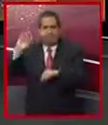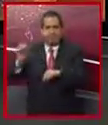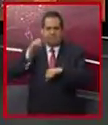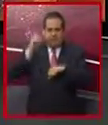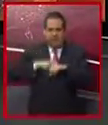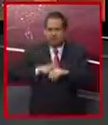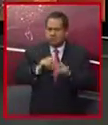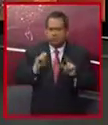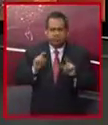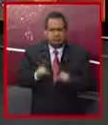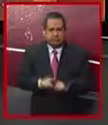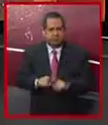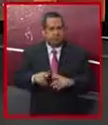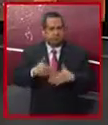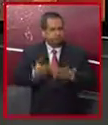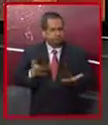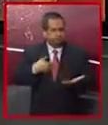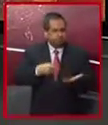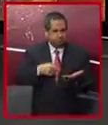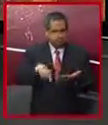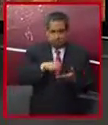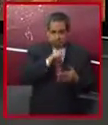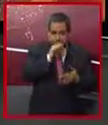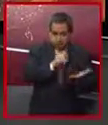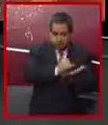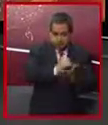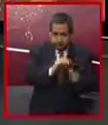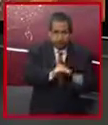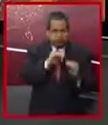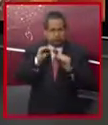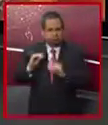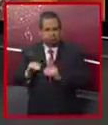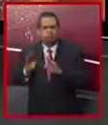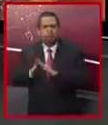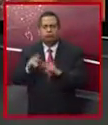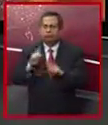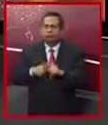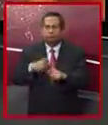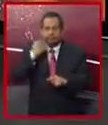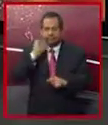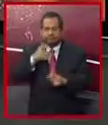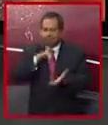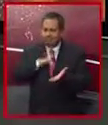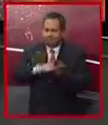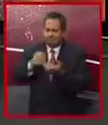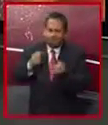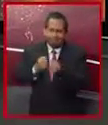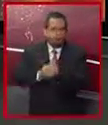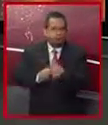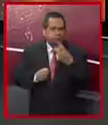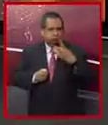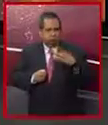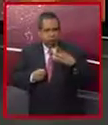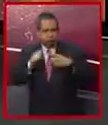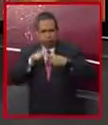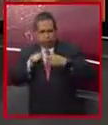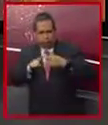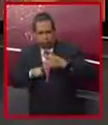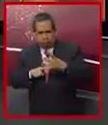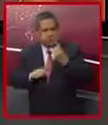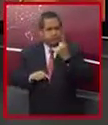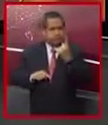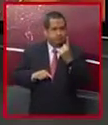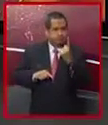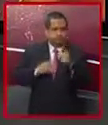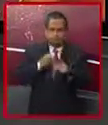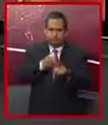suerte que lo que nosotros hemos resuelto para este periodo en específico es darle fuerza a 4 grandes ejes. El primero de